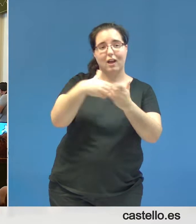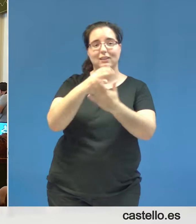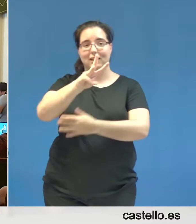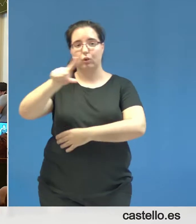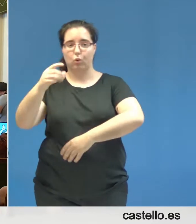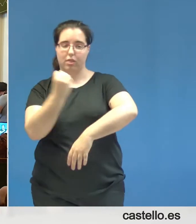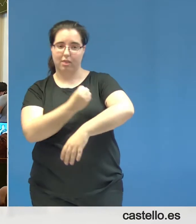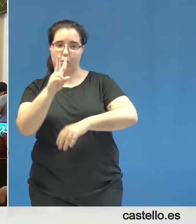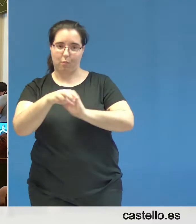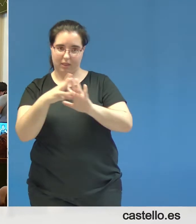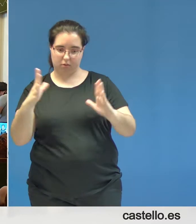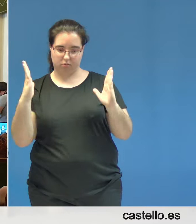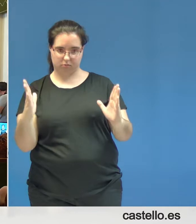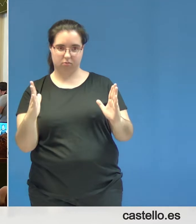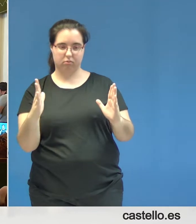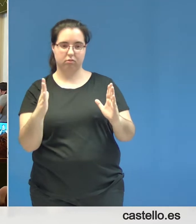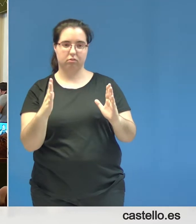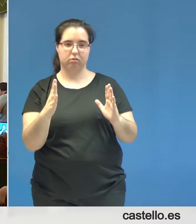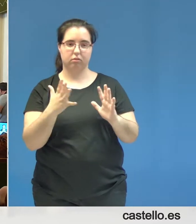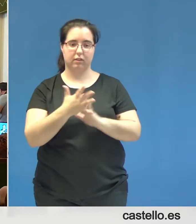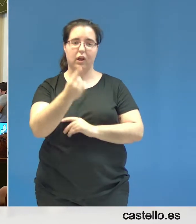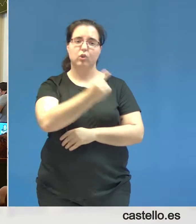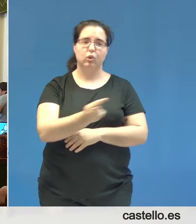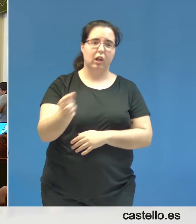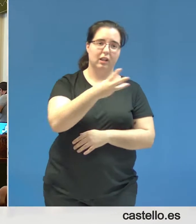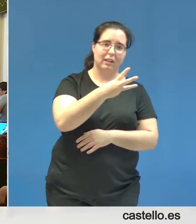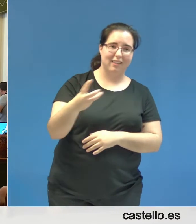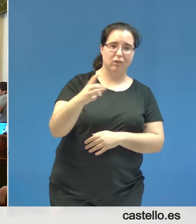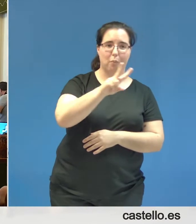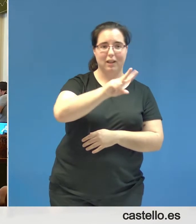diciembre de 2018, que arroja un total de